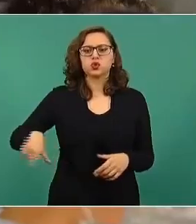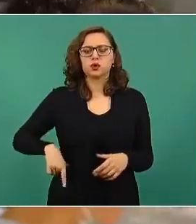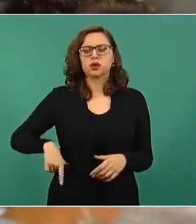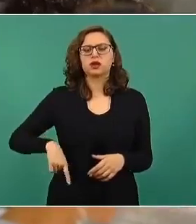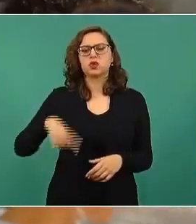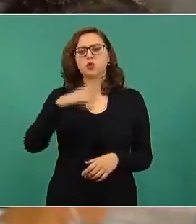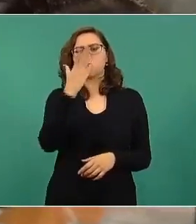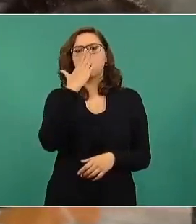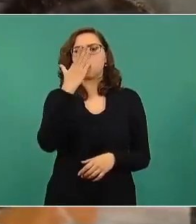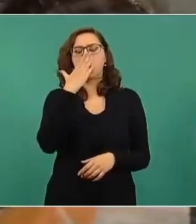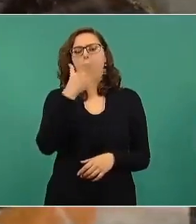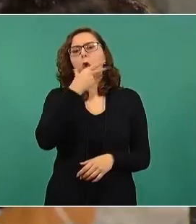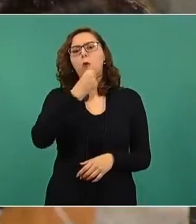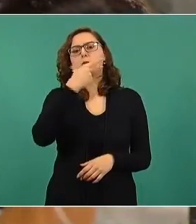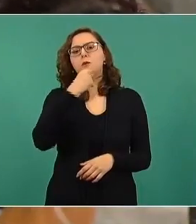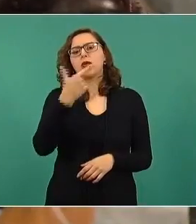Padres,